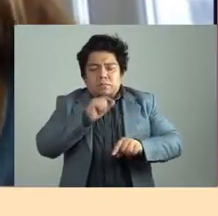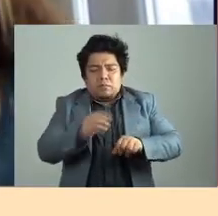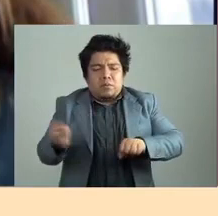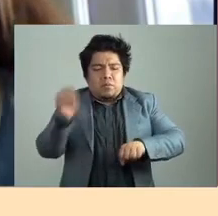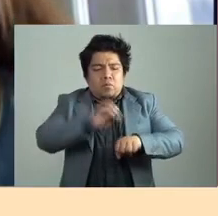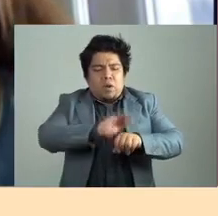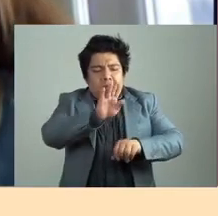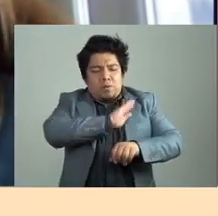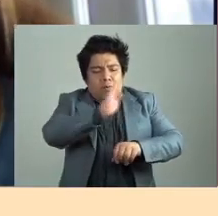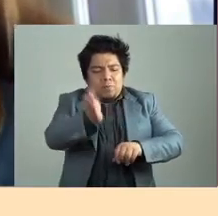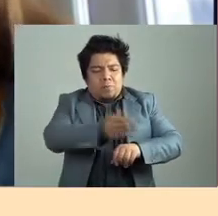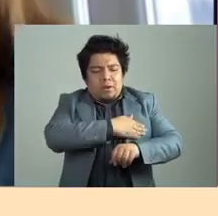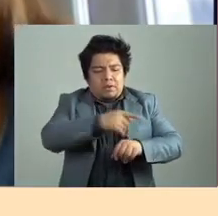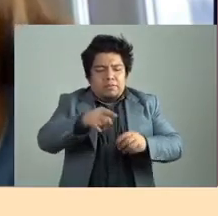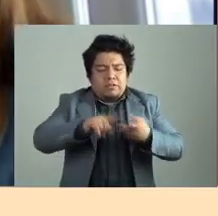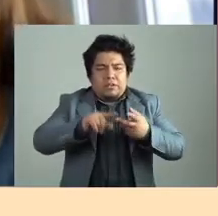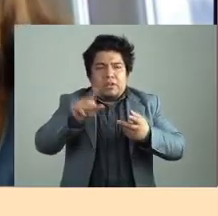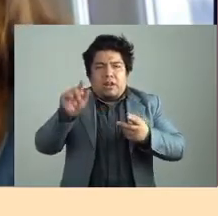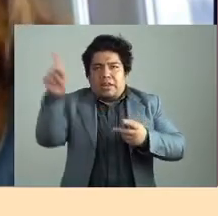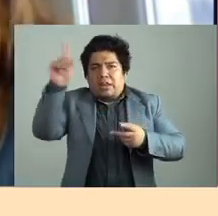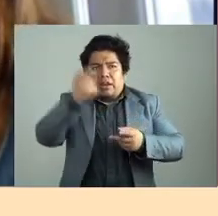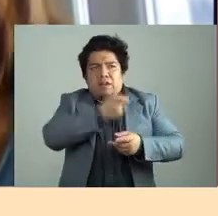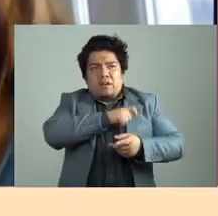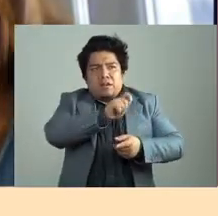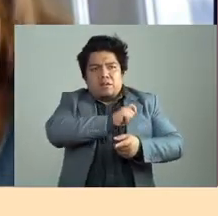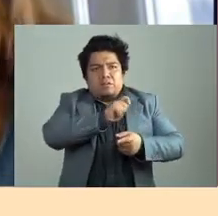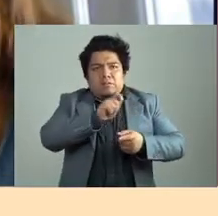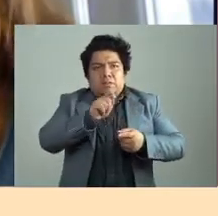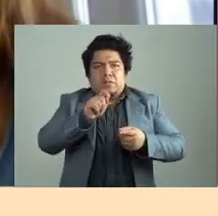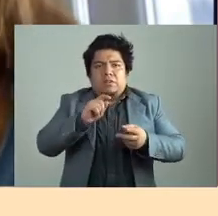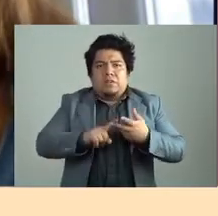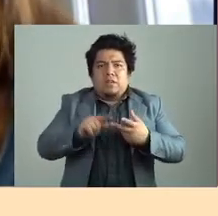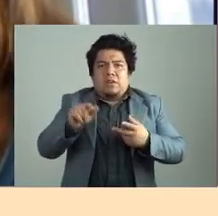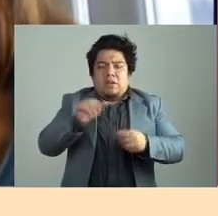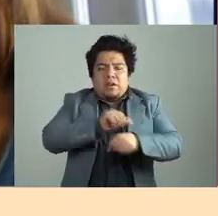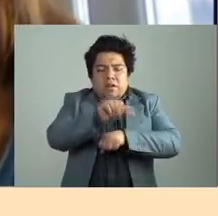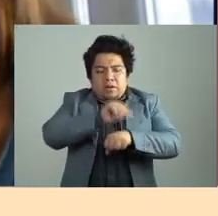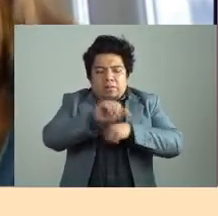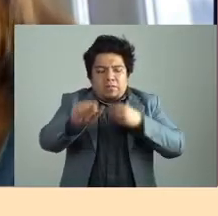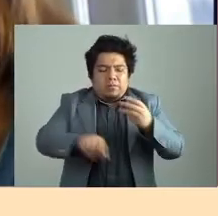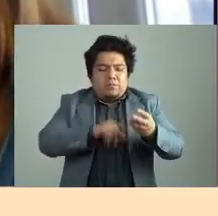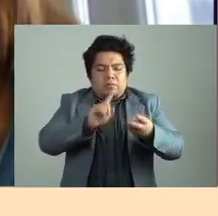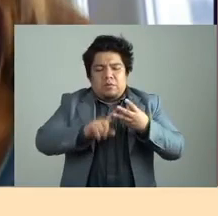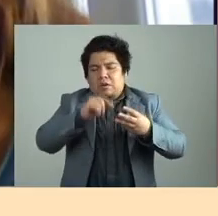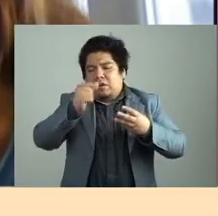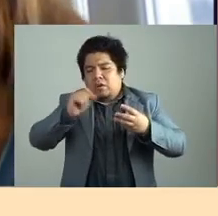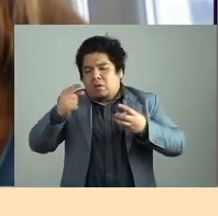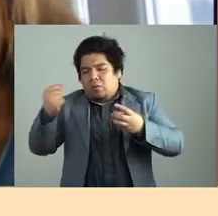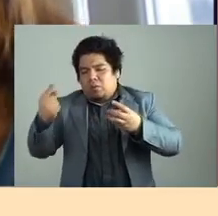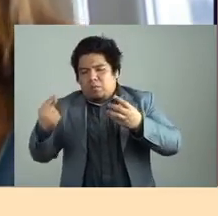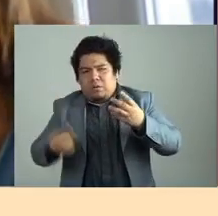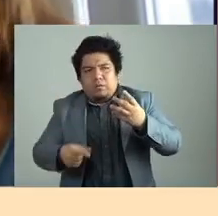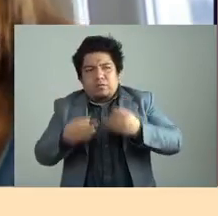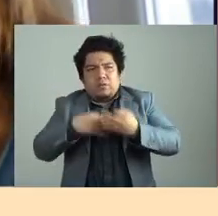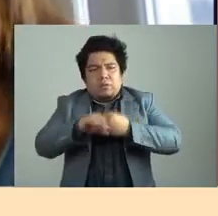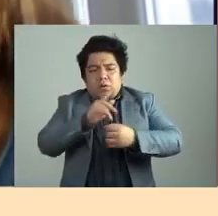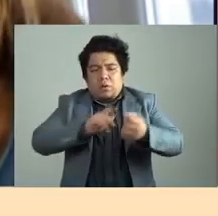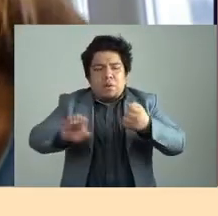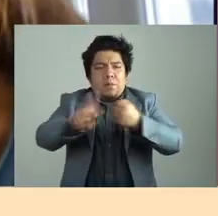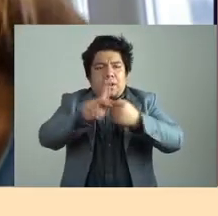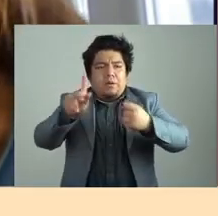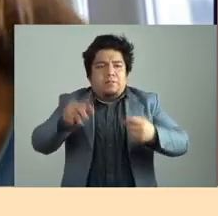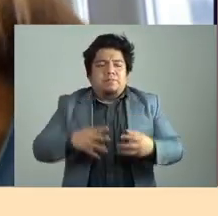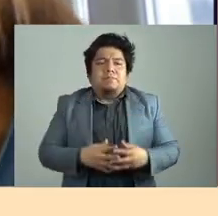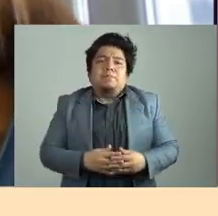por traficantes de sueños en el estado español por tinta limón en argentina y por otras editoriales amigas en el resto del continente